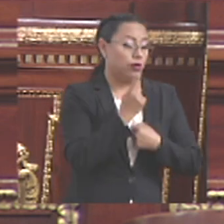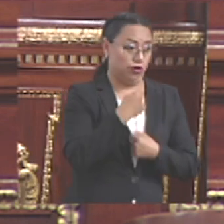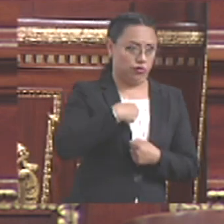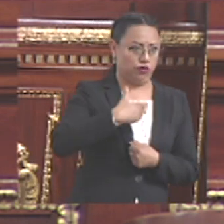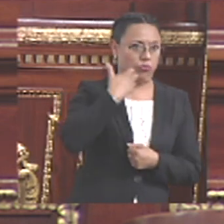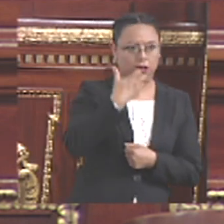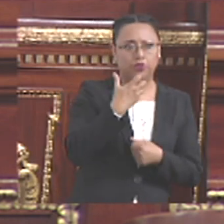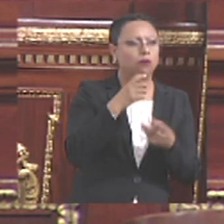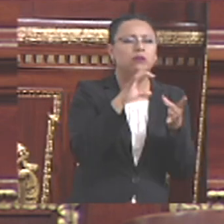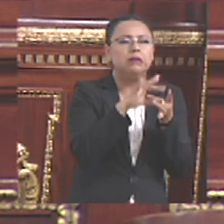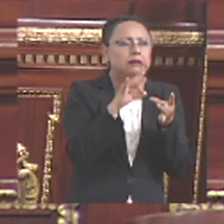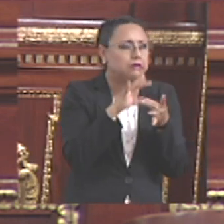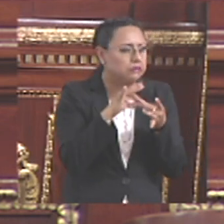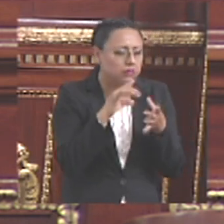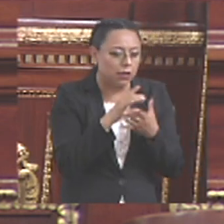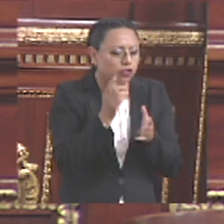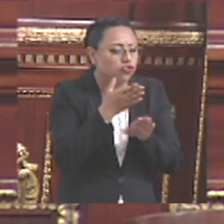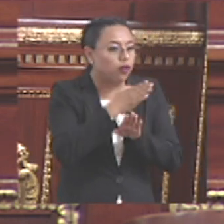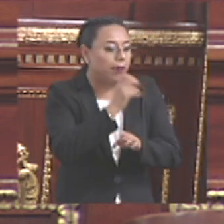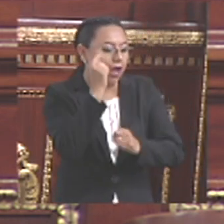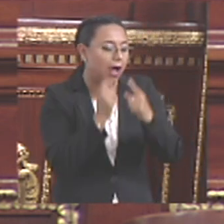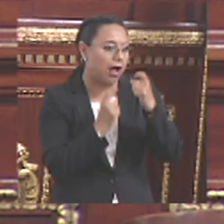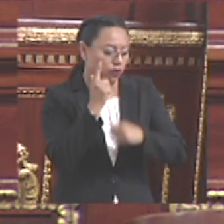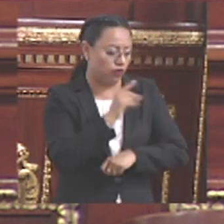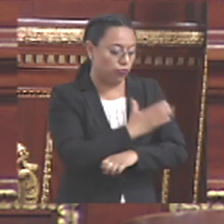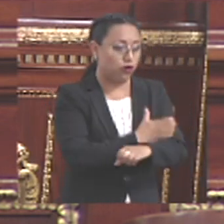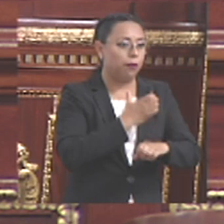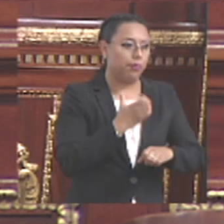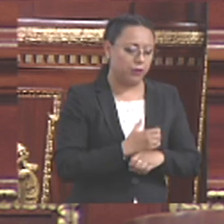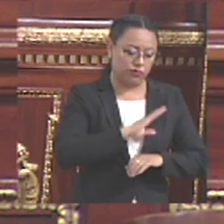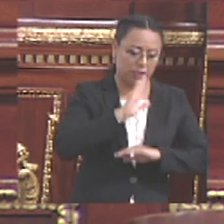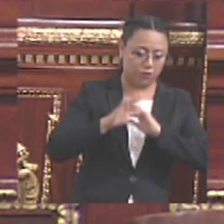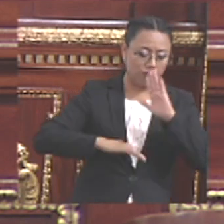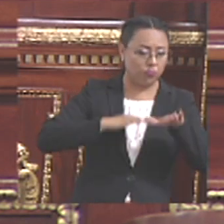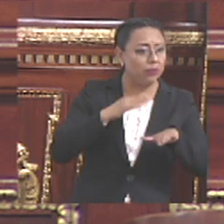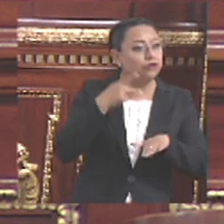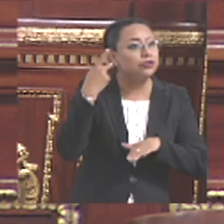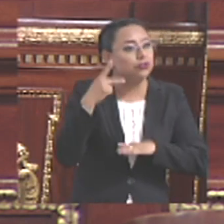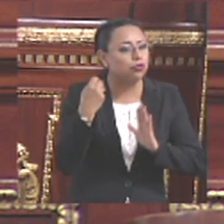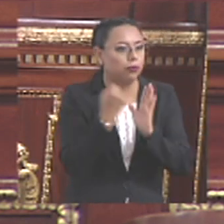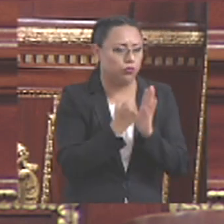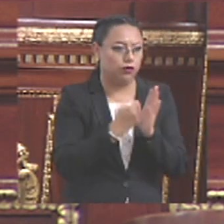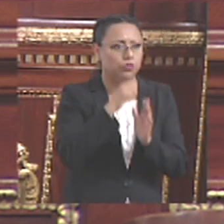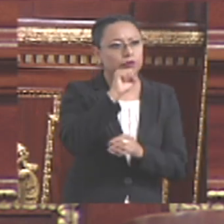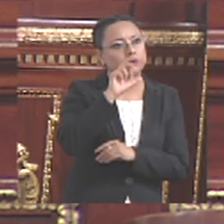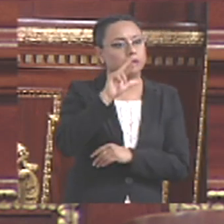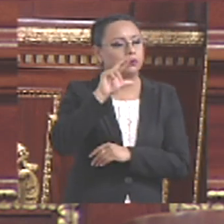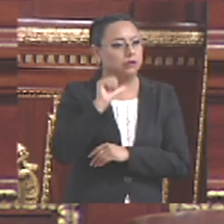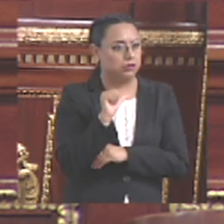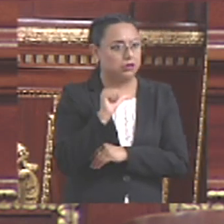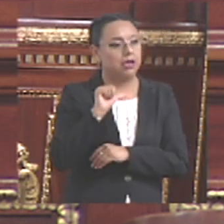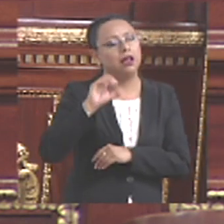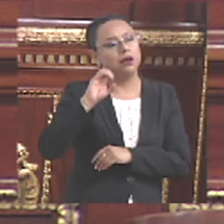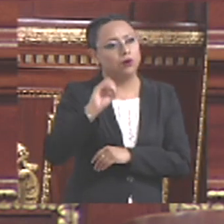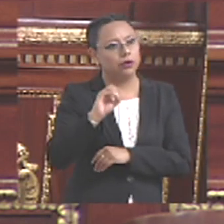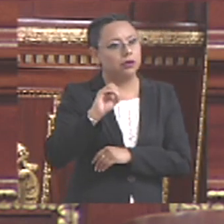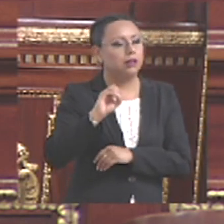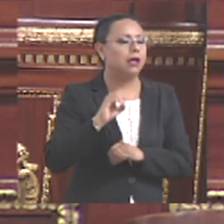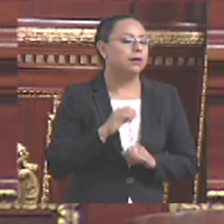algunos compañeros damnificados que murieron en la lucha: Sara Orquídea Chío